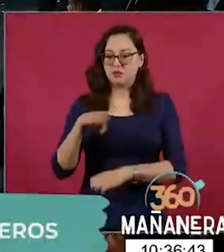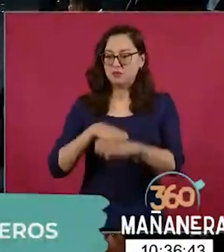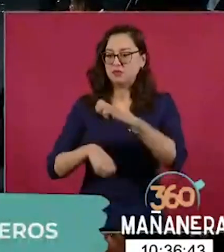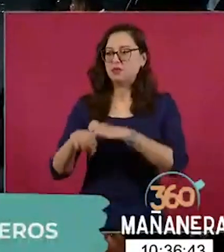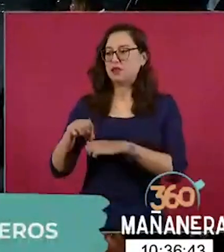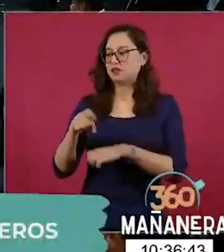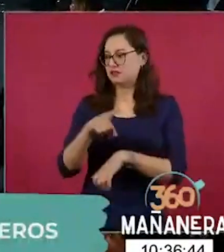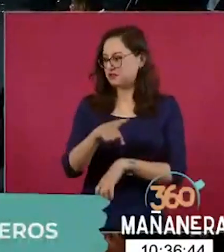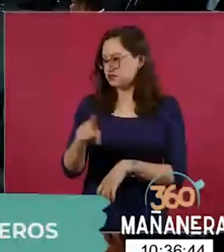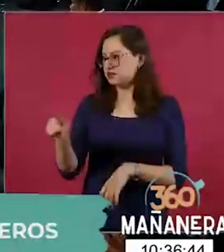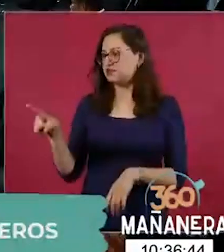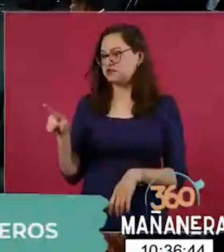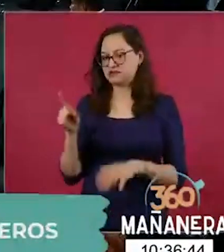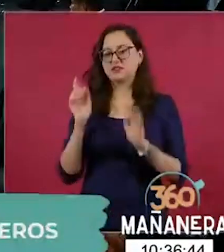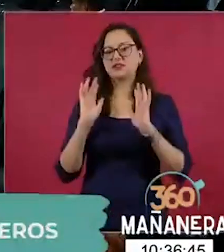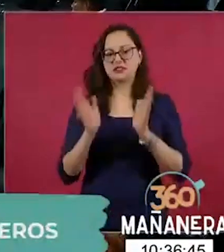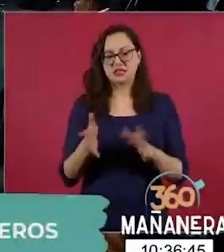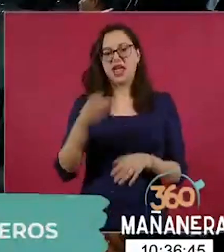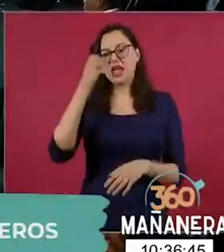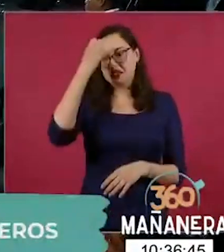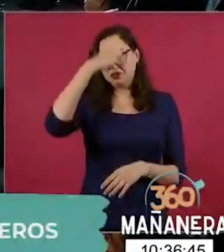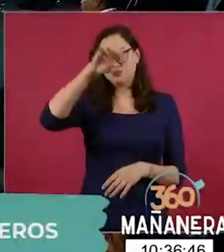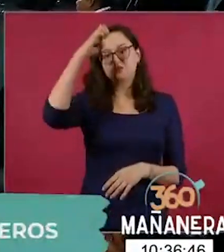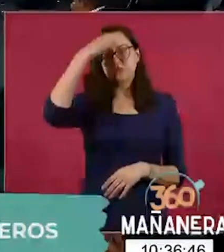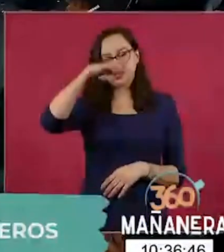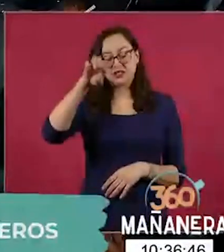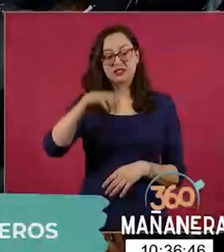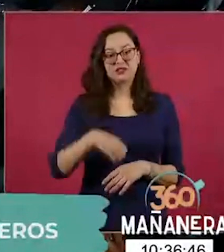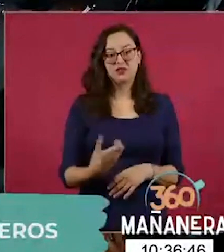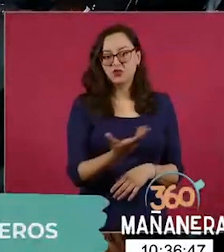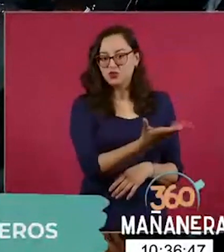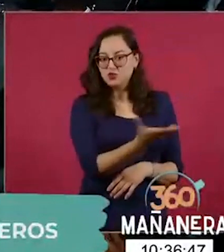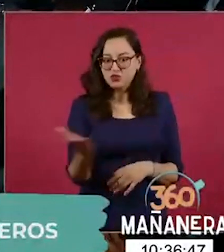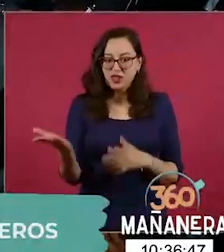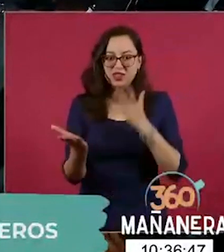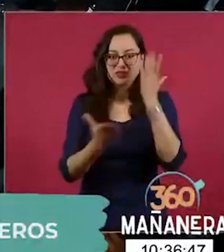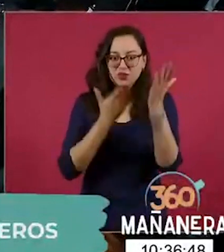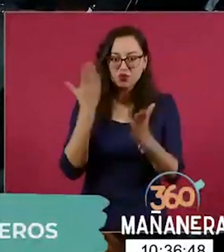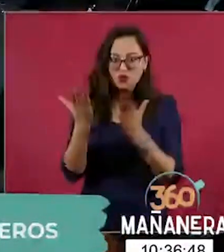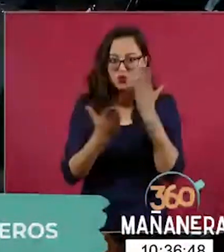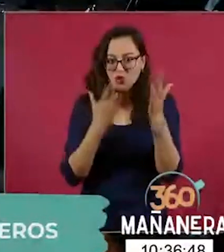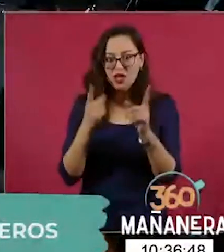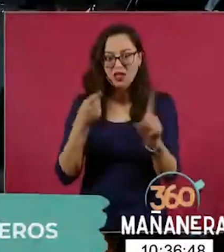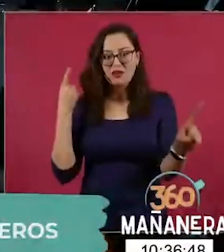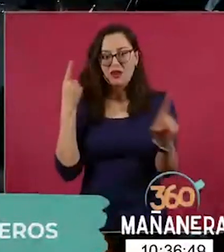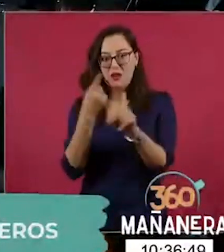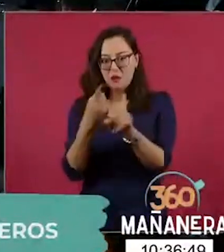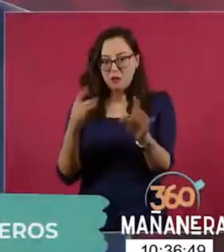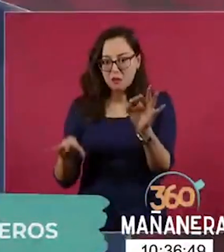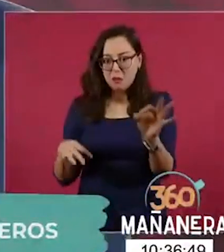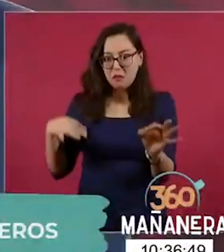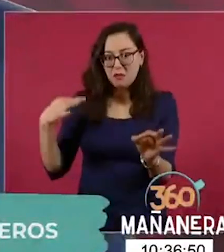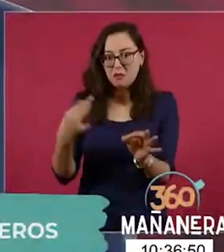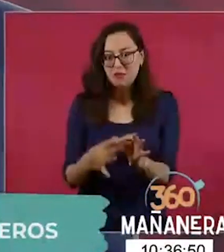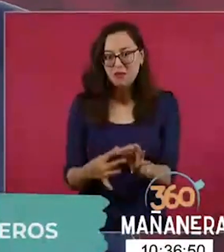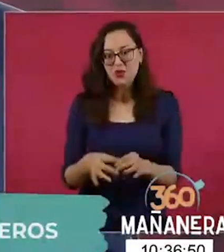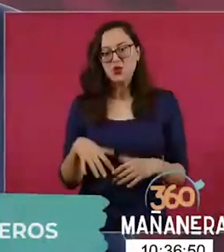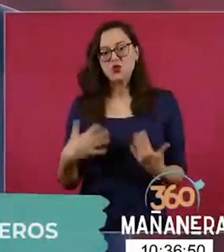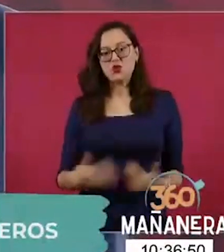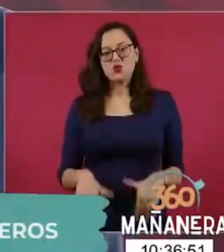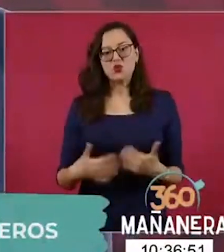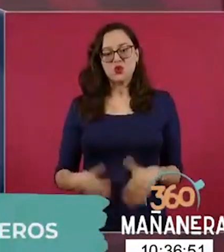tienen toda la experiencia y ustedes formándose para eso va a